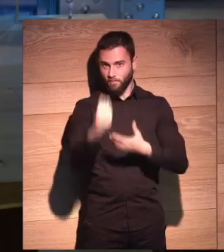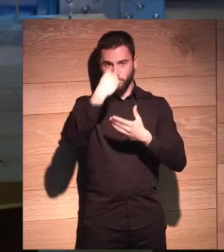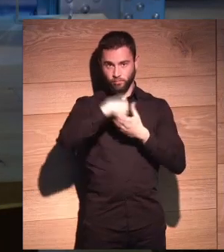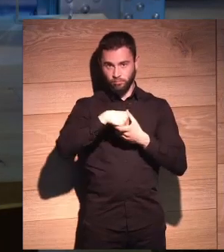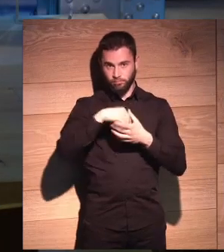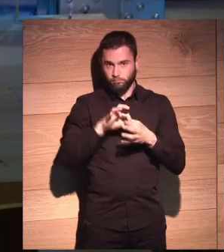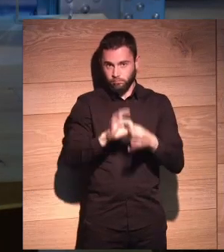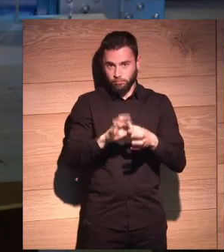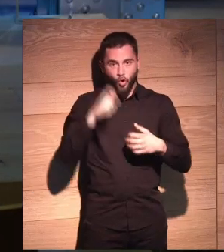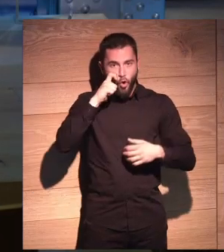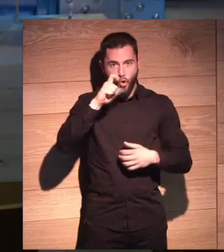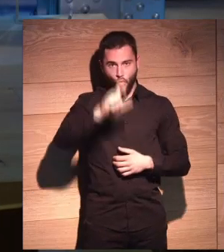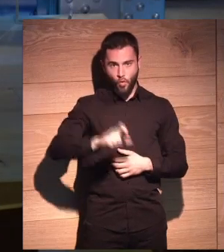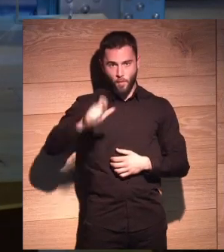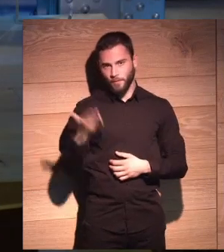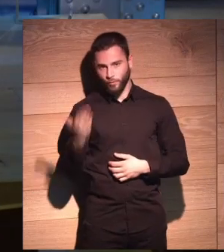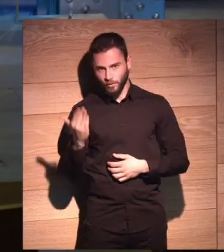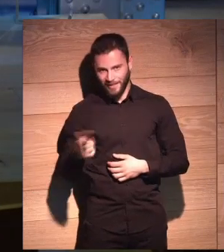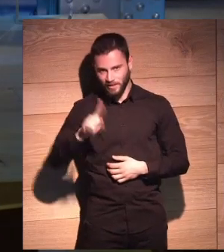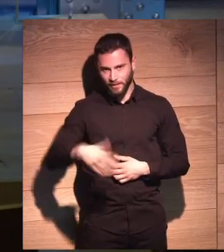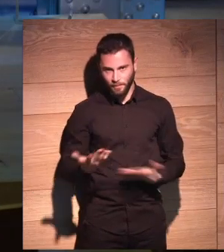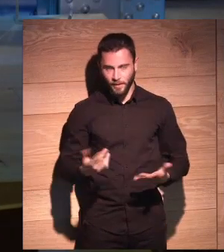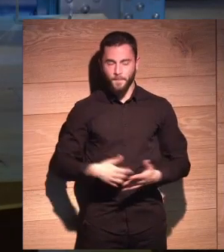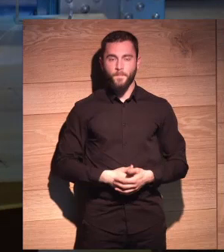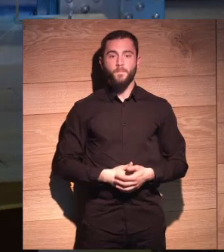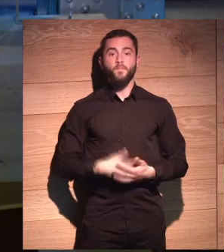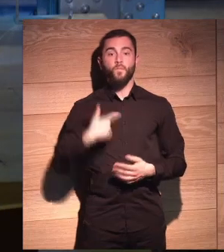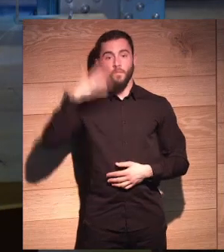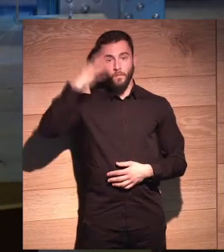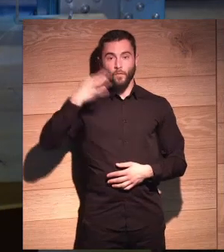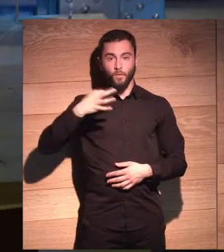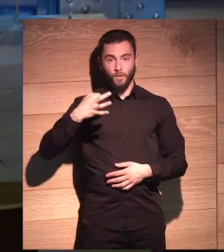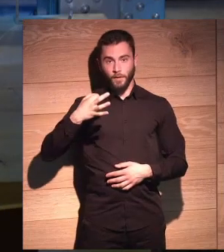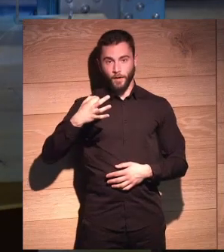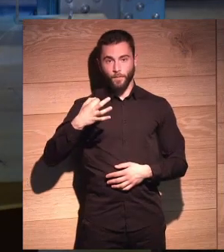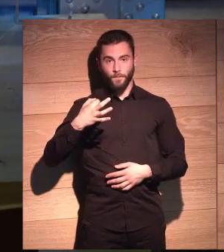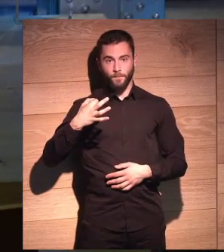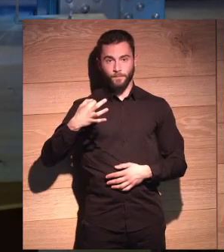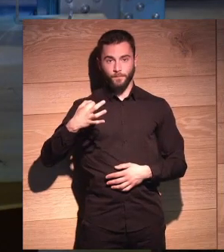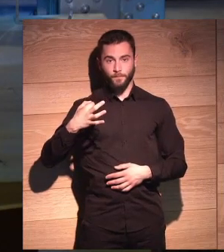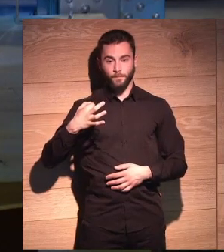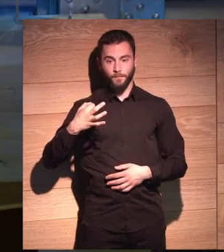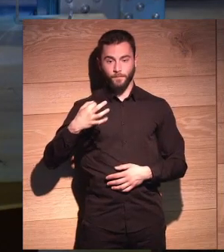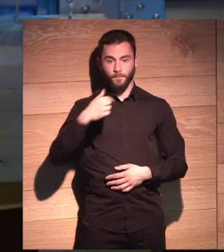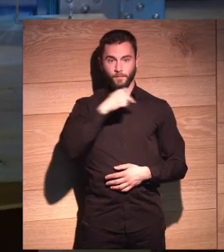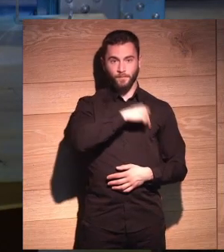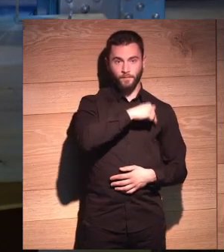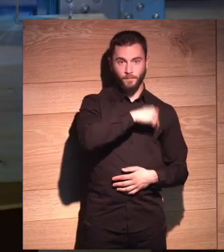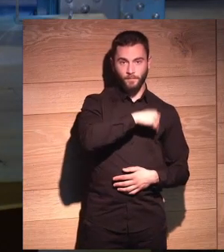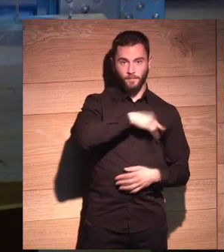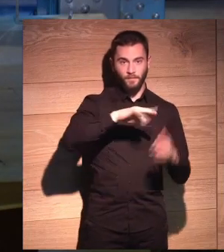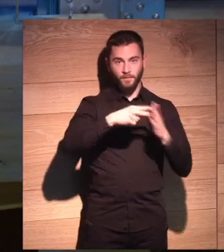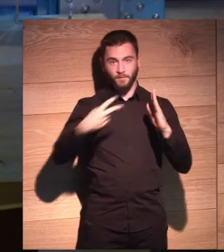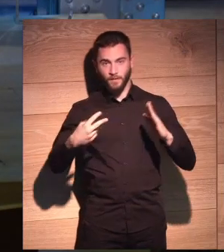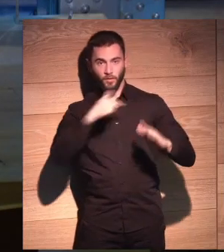humanos, y la trascendencia también, ¿no? Realmente yo creo que saber distinguir en bioética y tecnoética entre lo que nos va